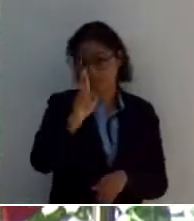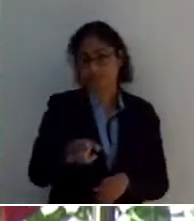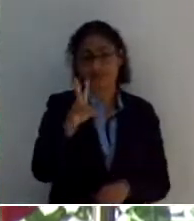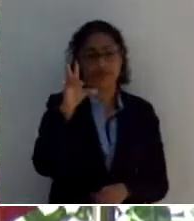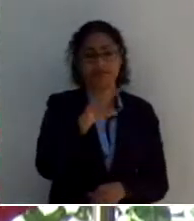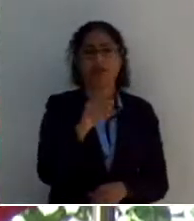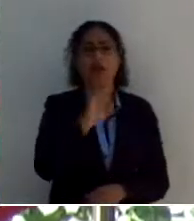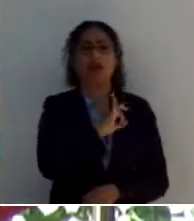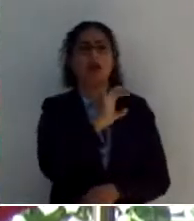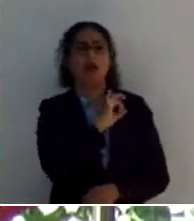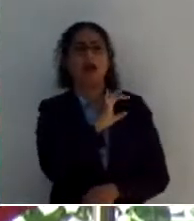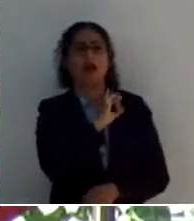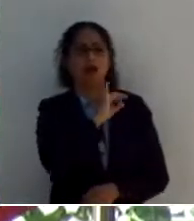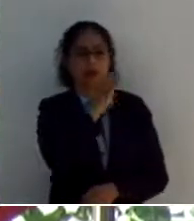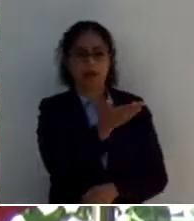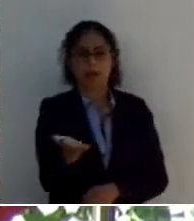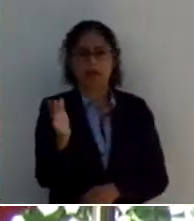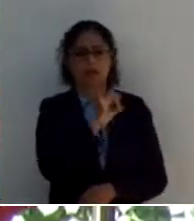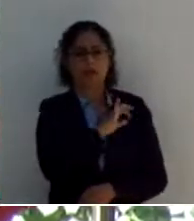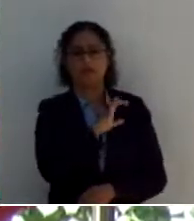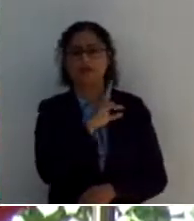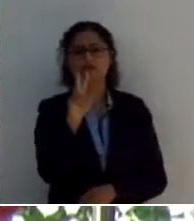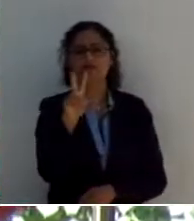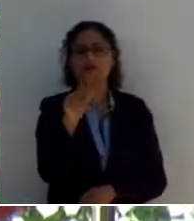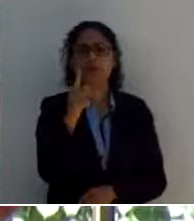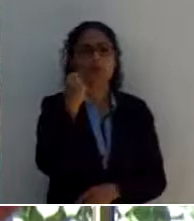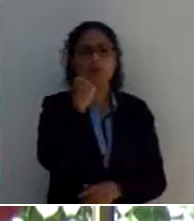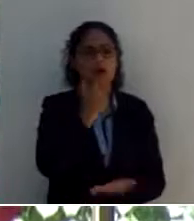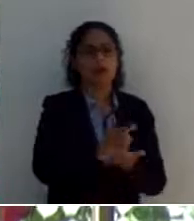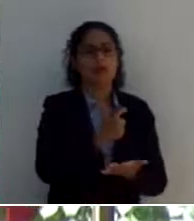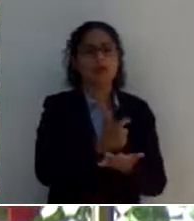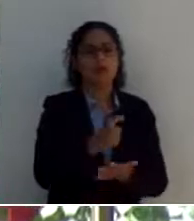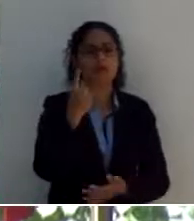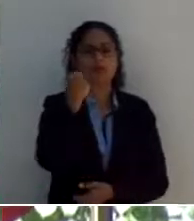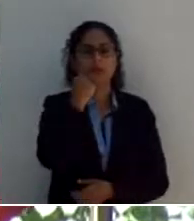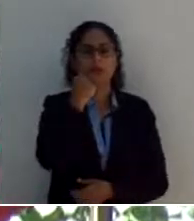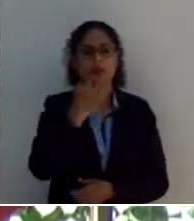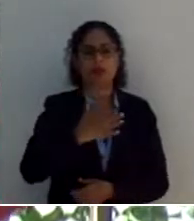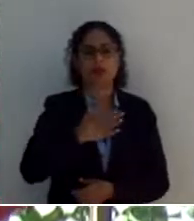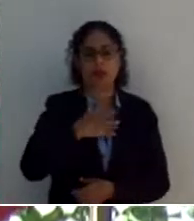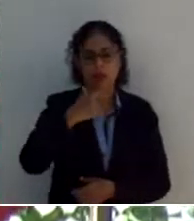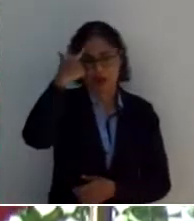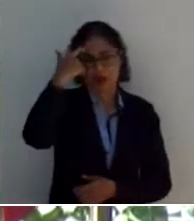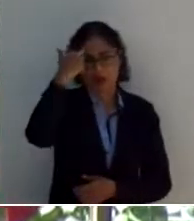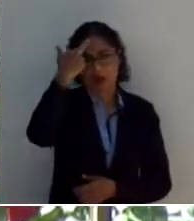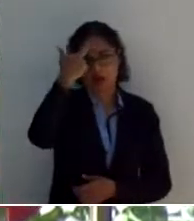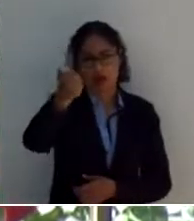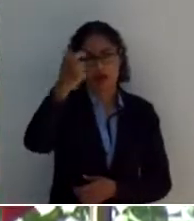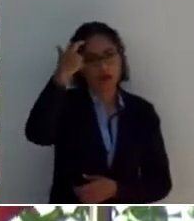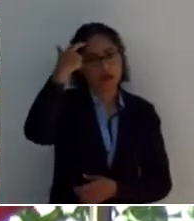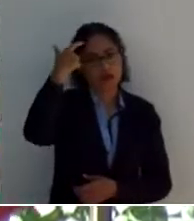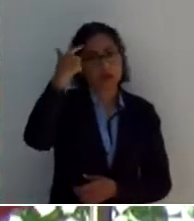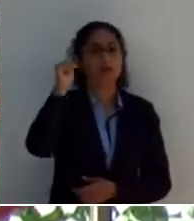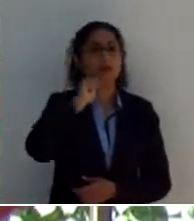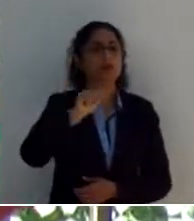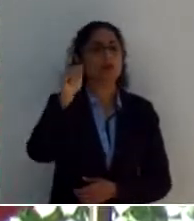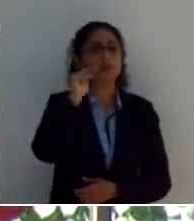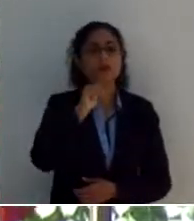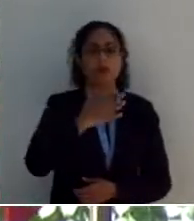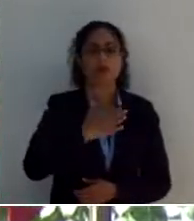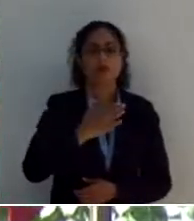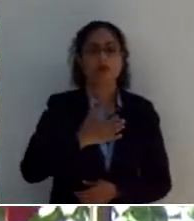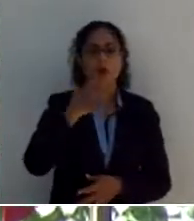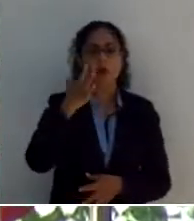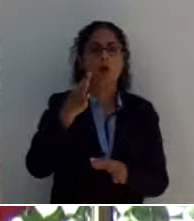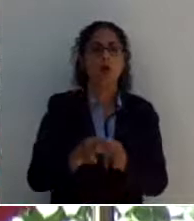dé miedo las amenazas de los delincuentes. A nosotros nos asiste la razón. Nosotros estamos cumpliendo